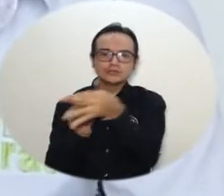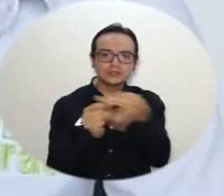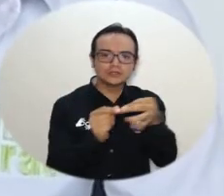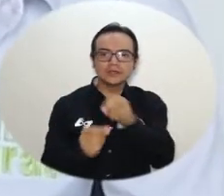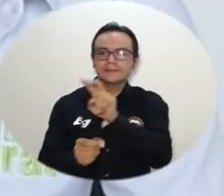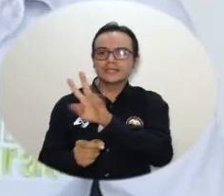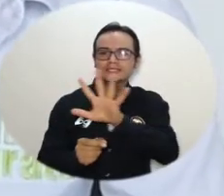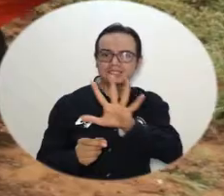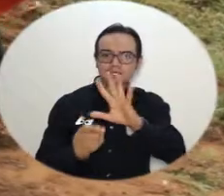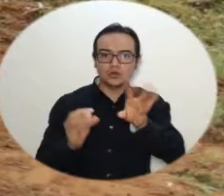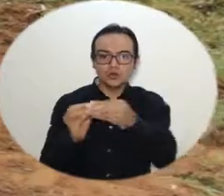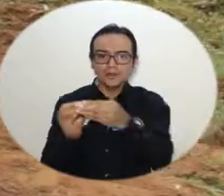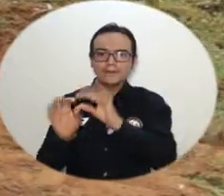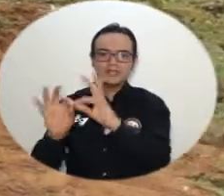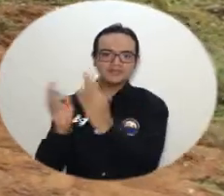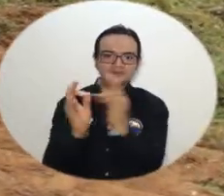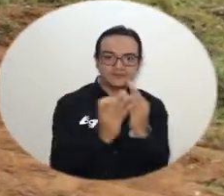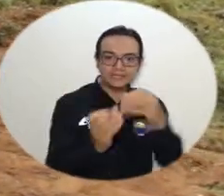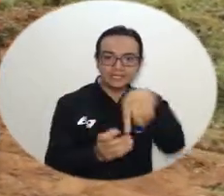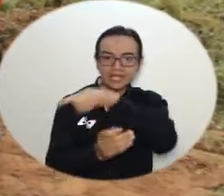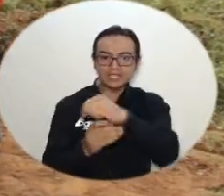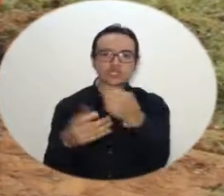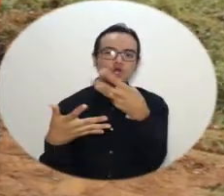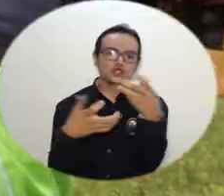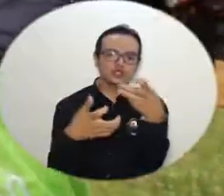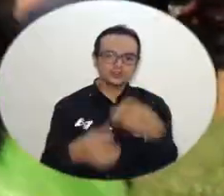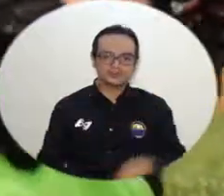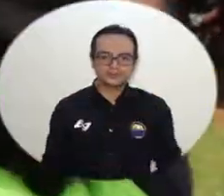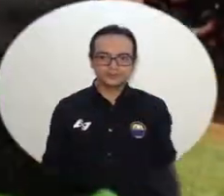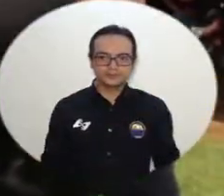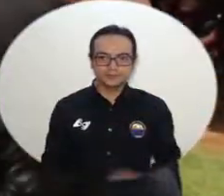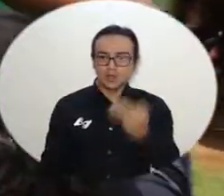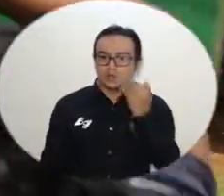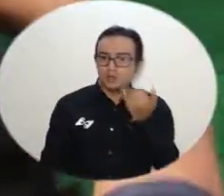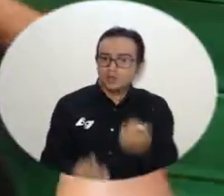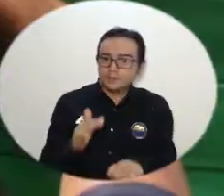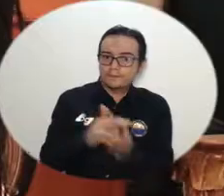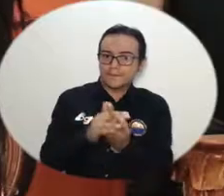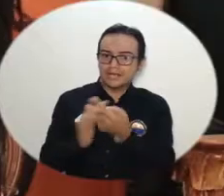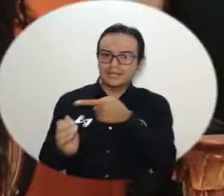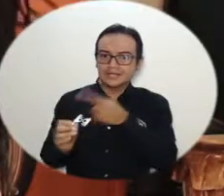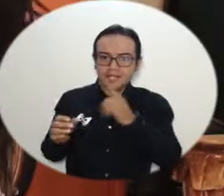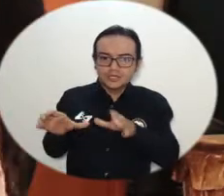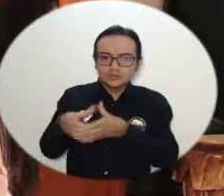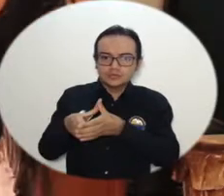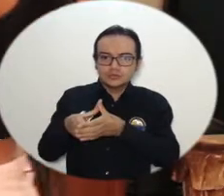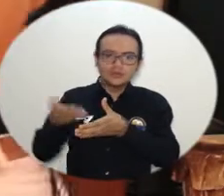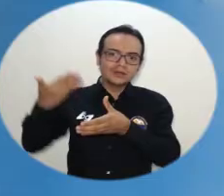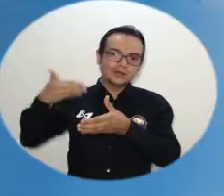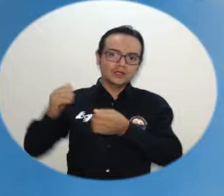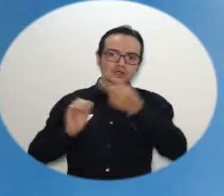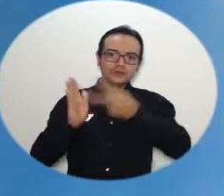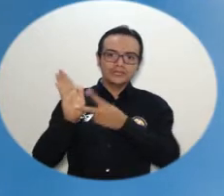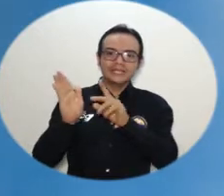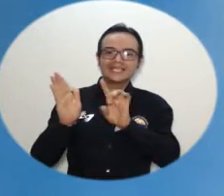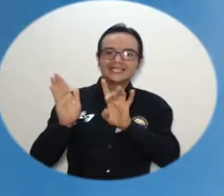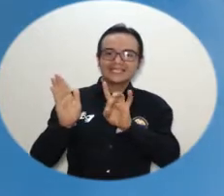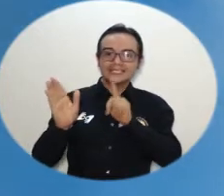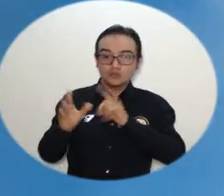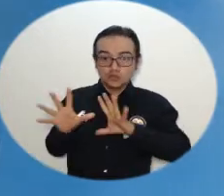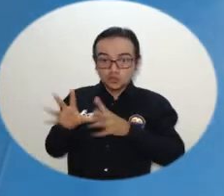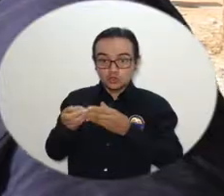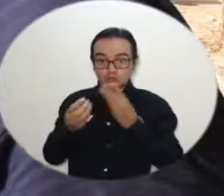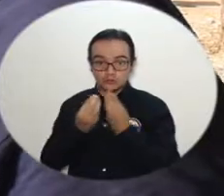25 comunidades rurales. El proyecto nació en 2015, cuando un grupo de jóvenes reflexionaban sobre cómo facilitar a las poblaciones el acceso a